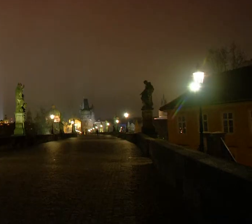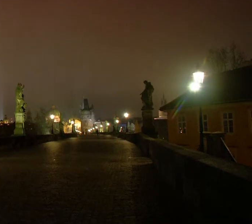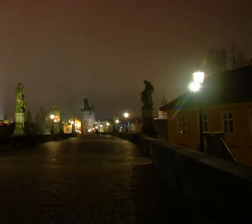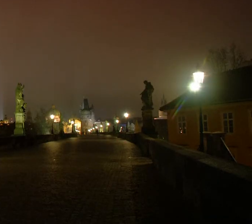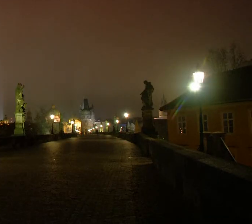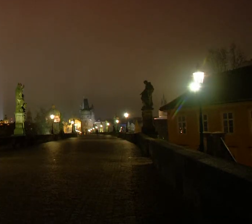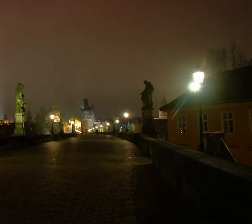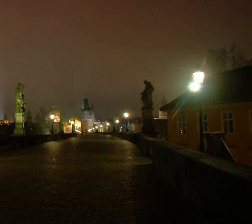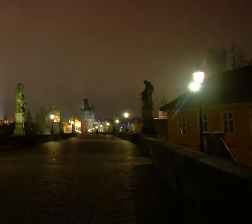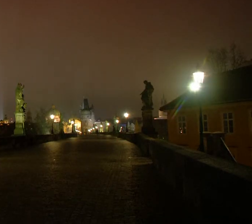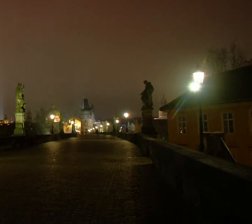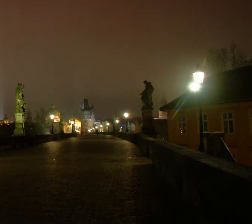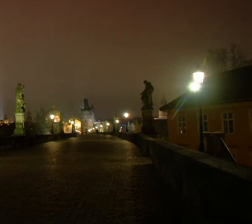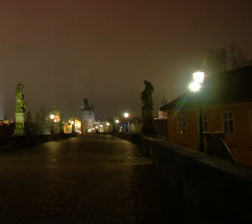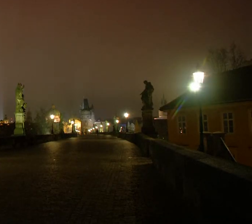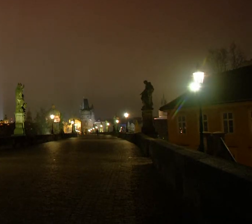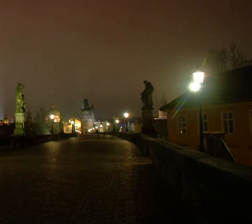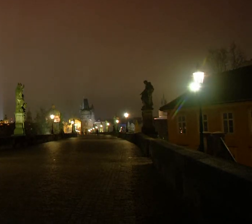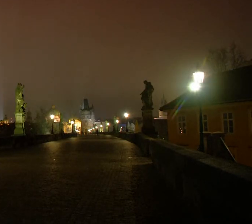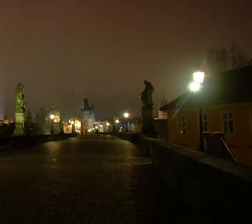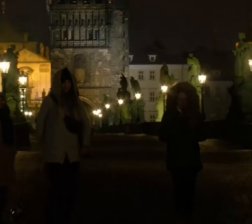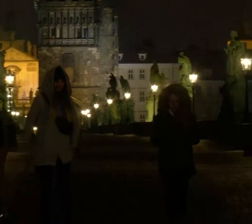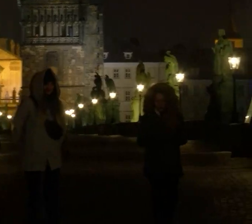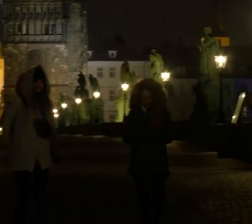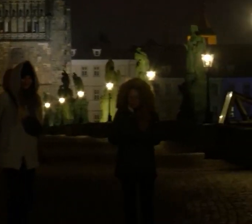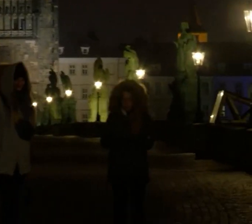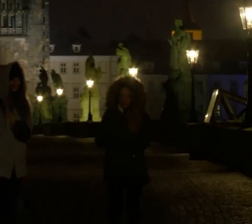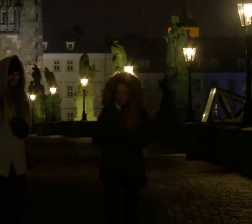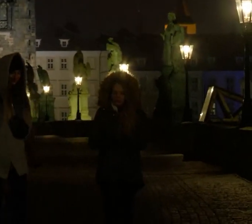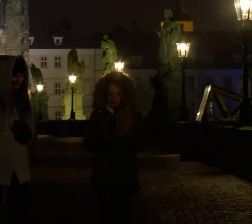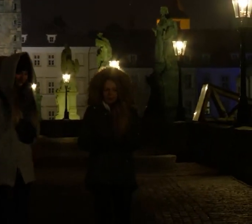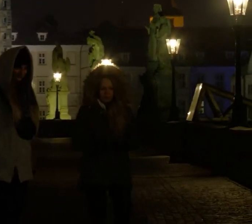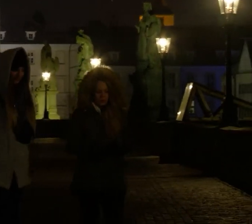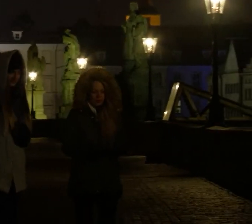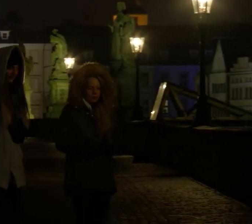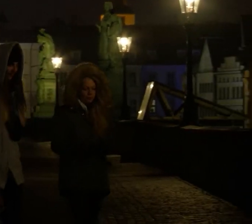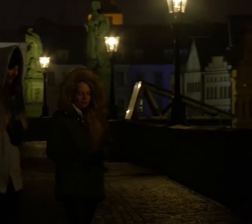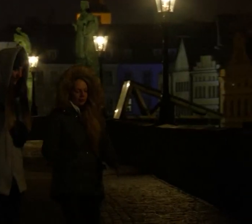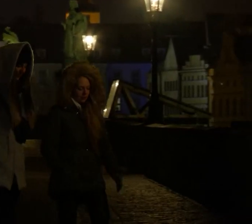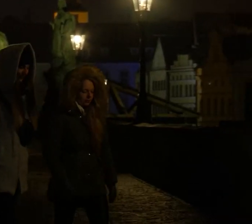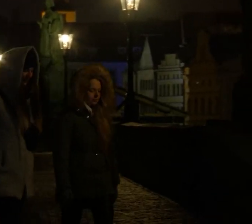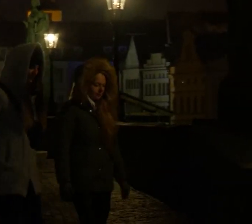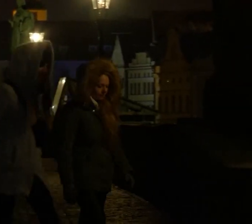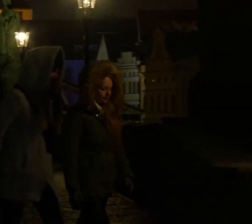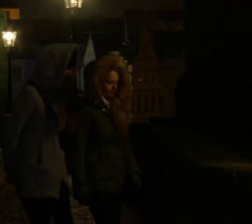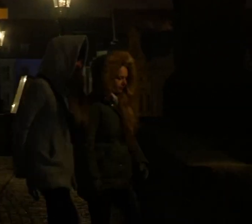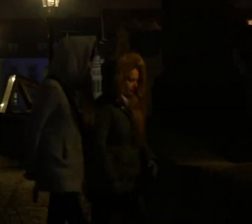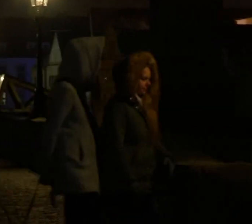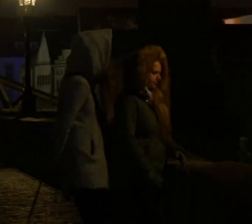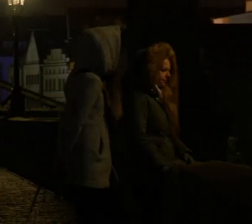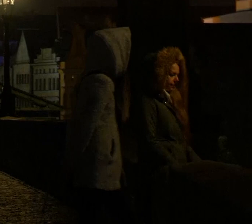y gimnasios pero habrá una excepción para aquellos que asistan a la misa del gallo a la medianoche